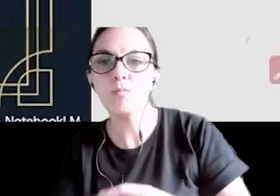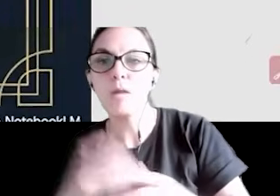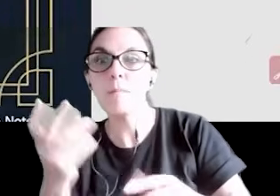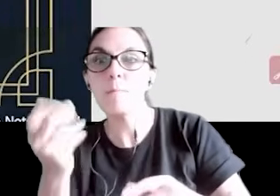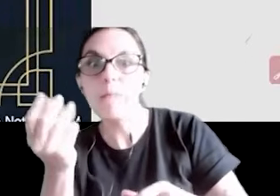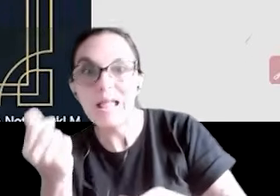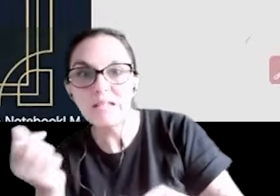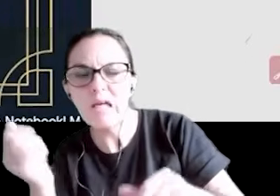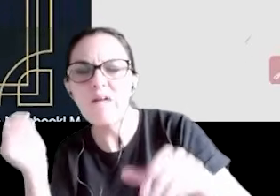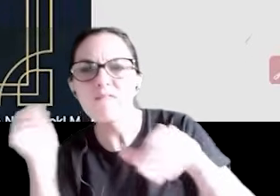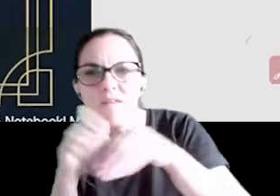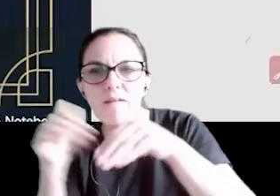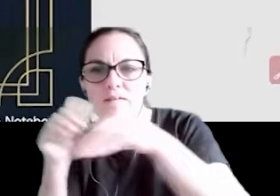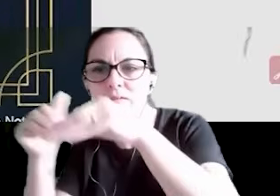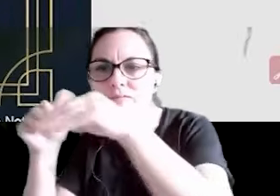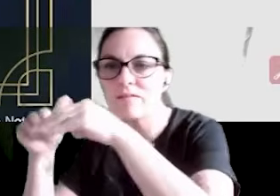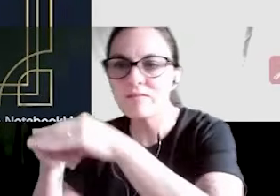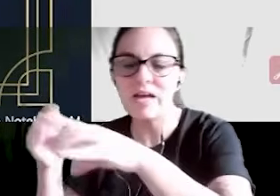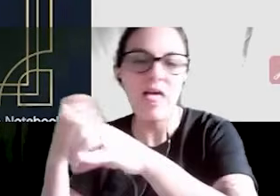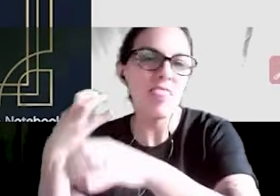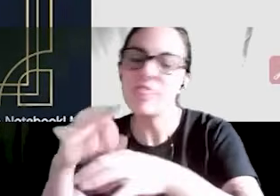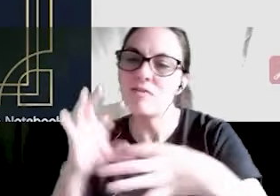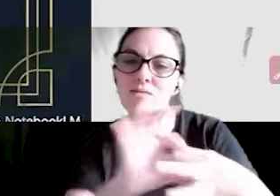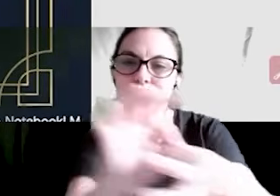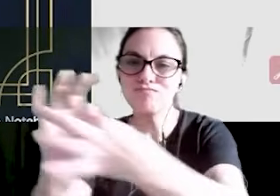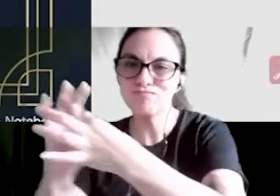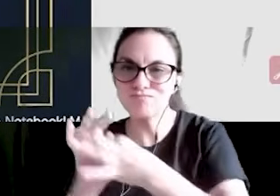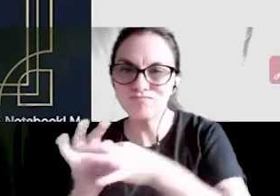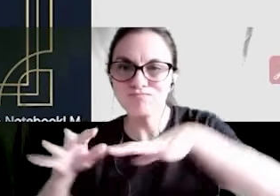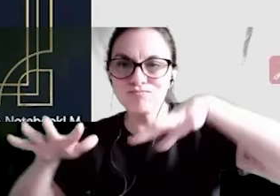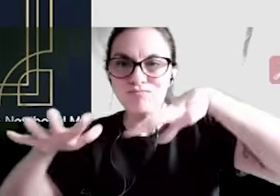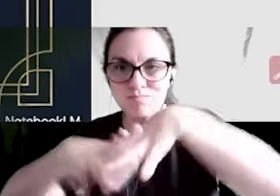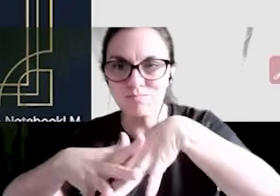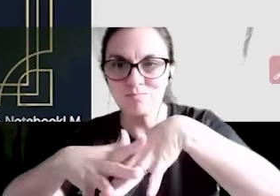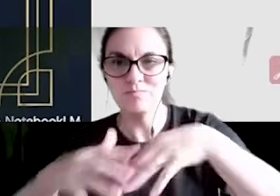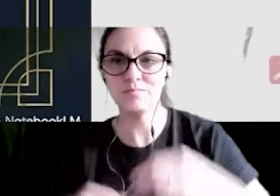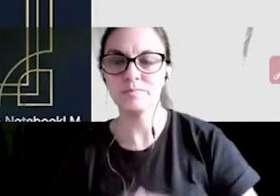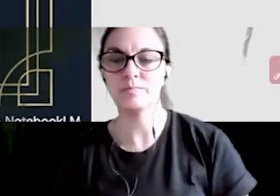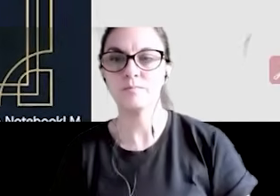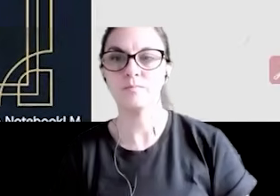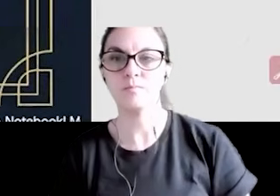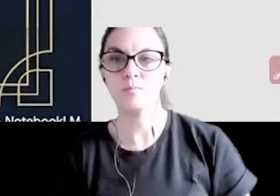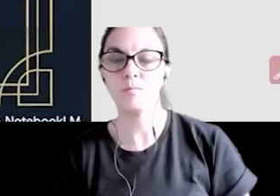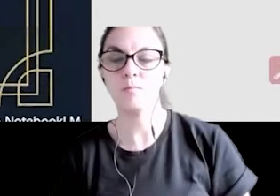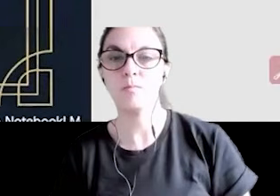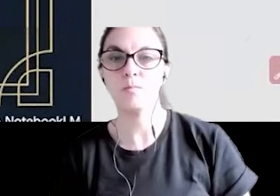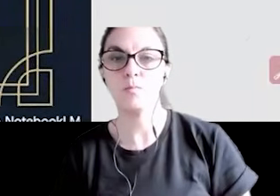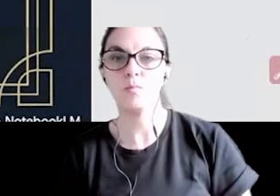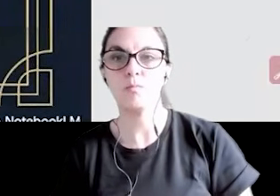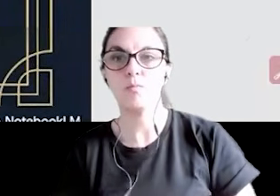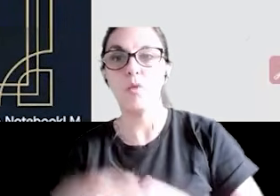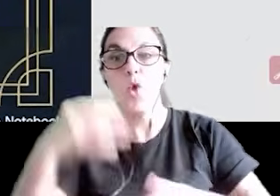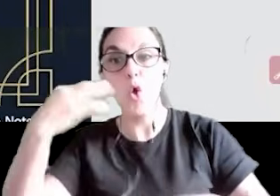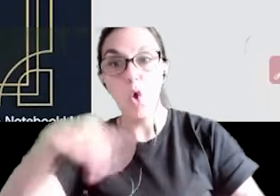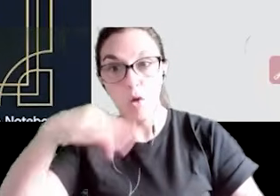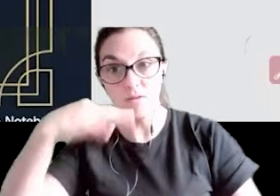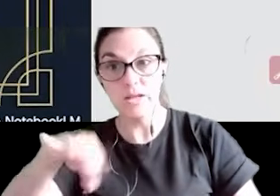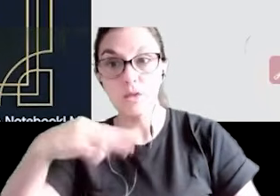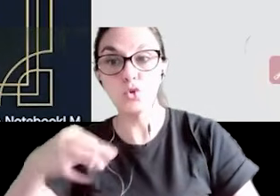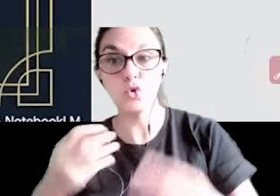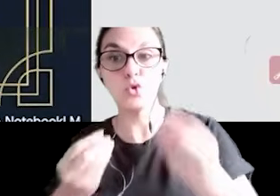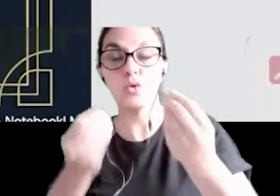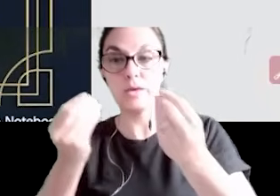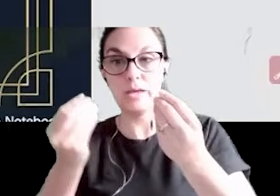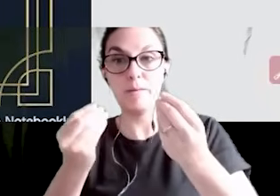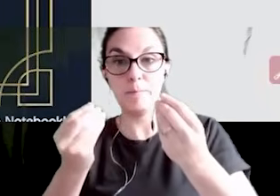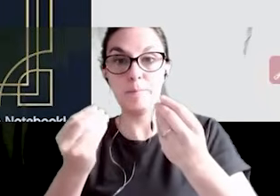utilice en sus operaciones. Vamos a ver que es obligatorio para este sujeto, dentro